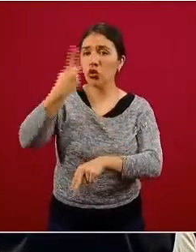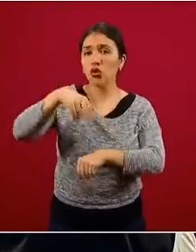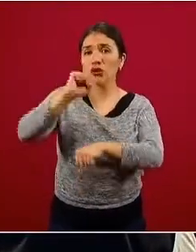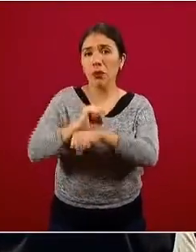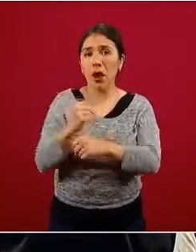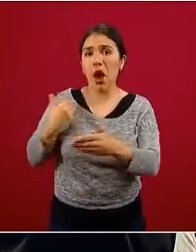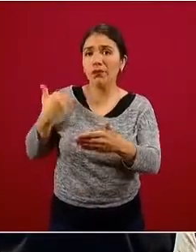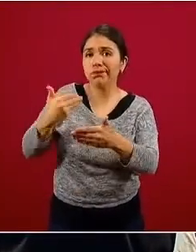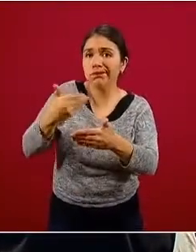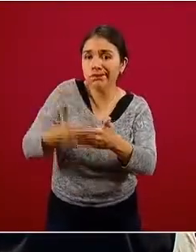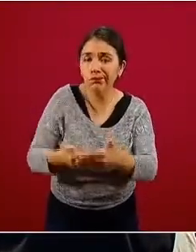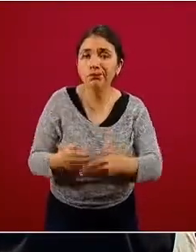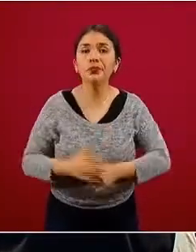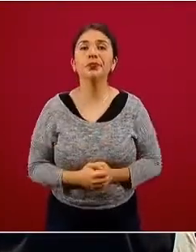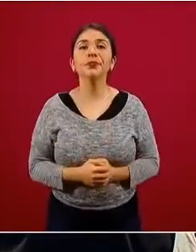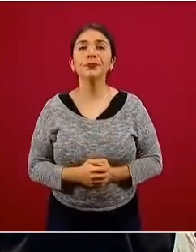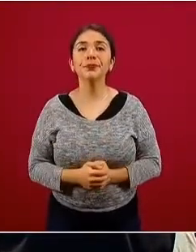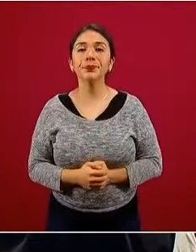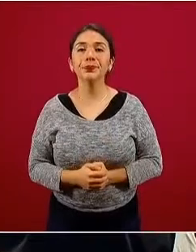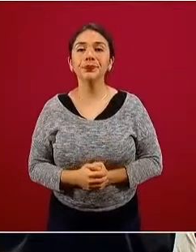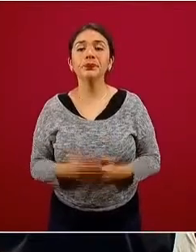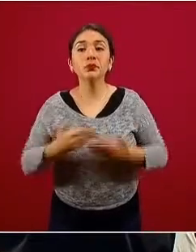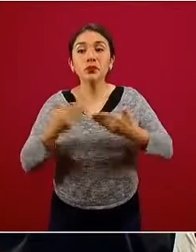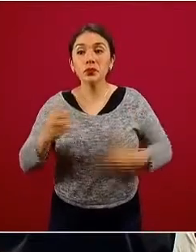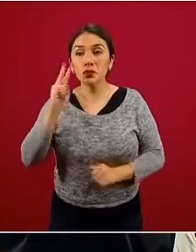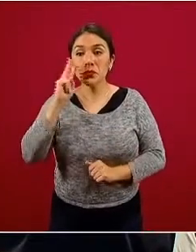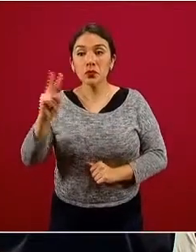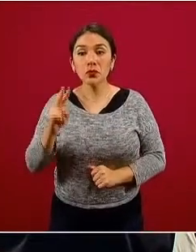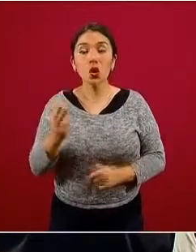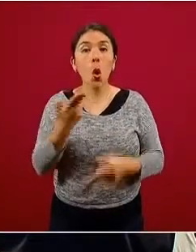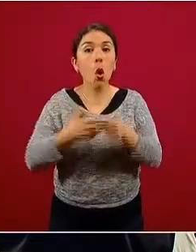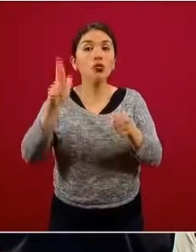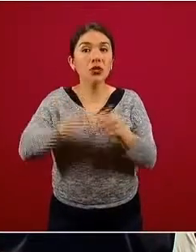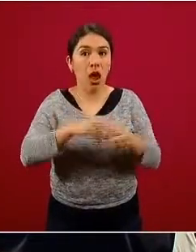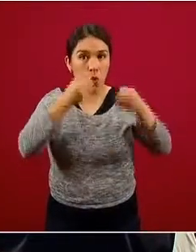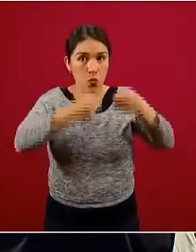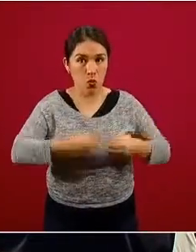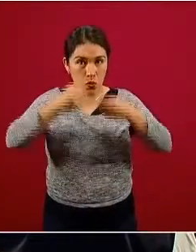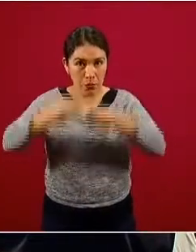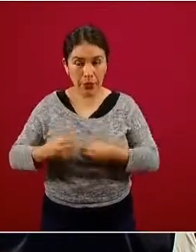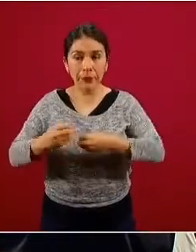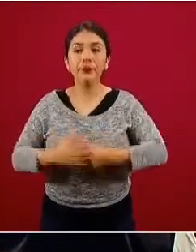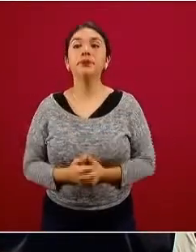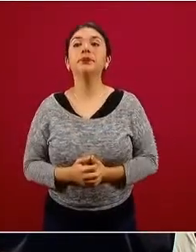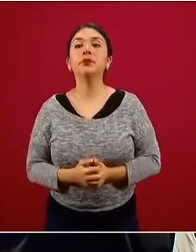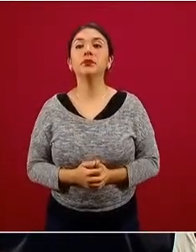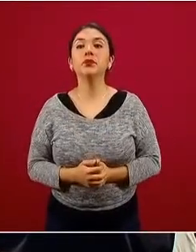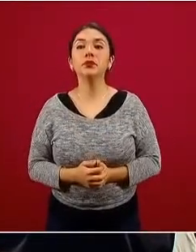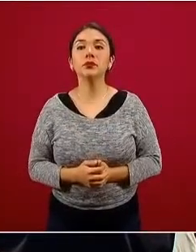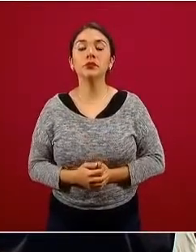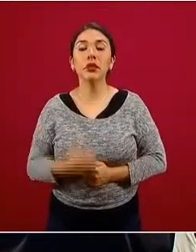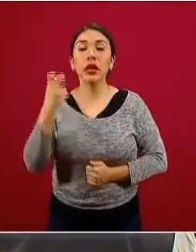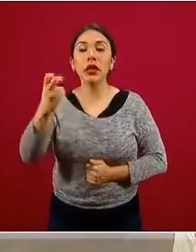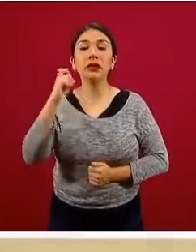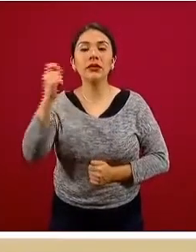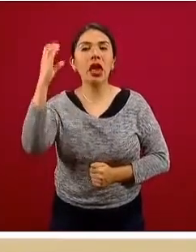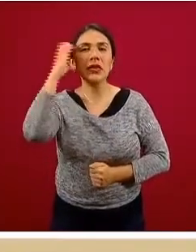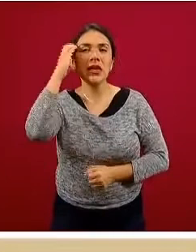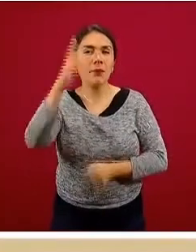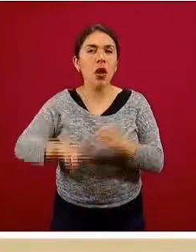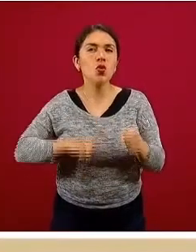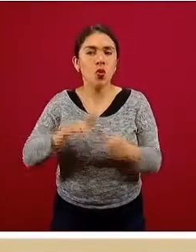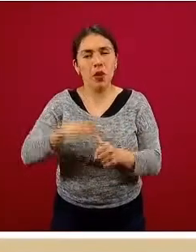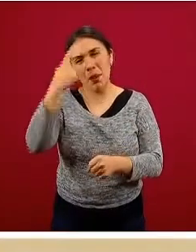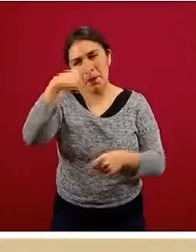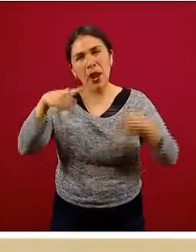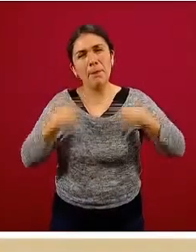semanas que se están graficando. Veamos la ocupación hospitalaria. Estas son las de camas general para